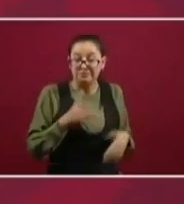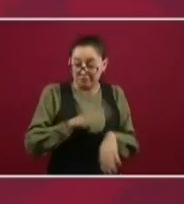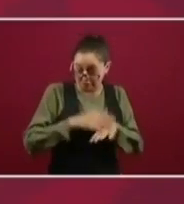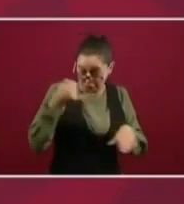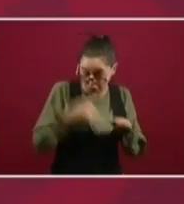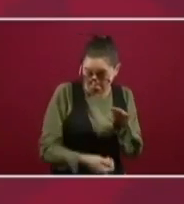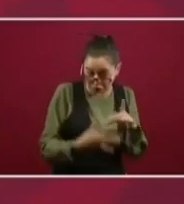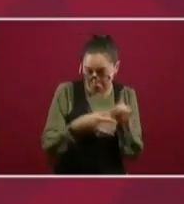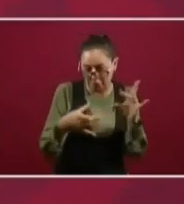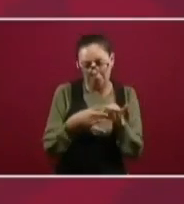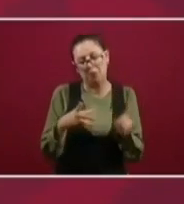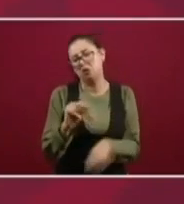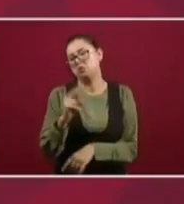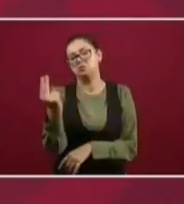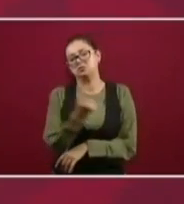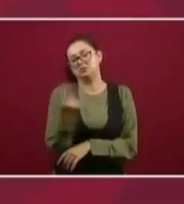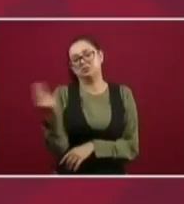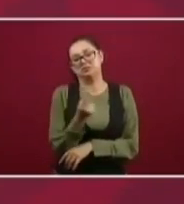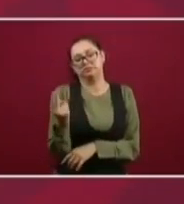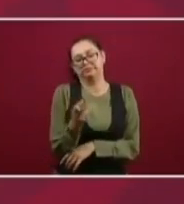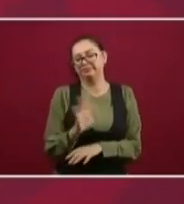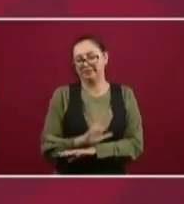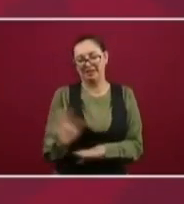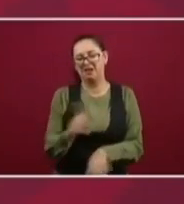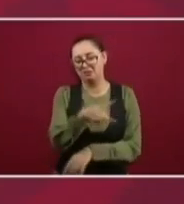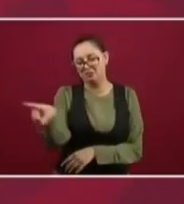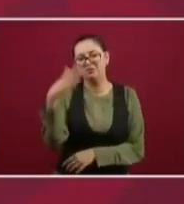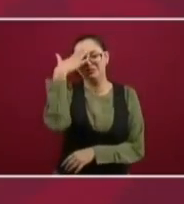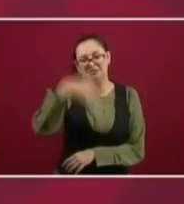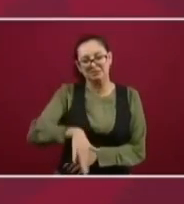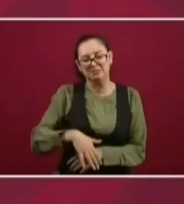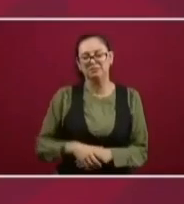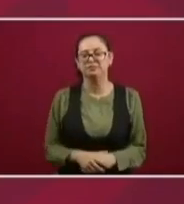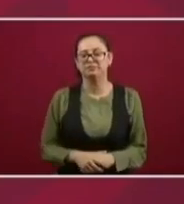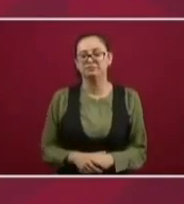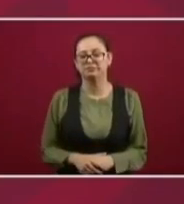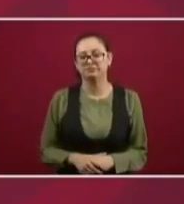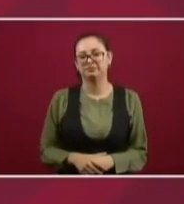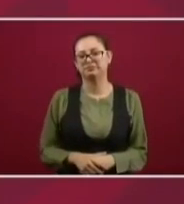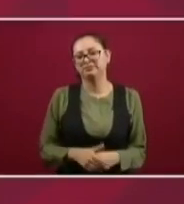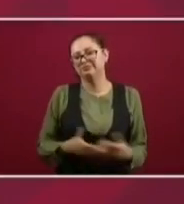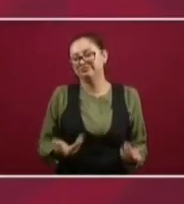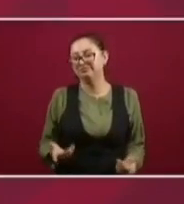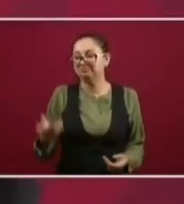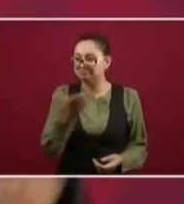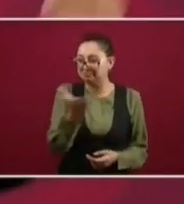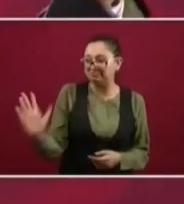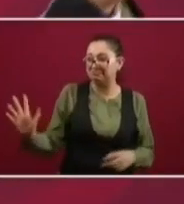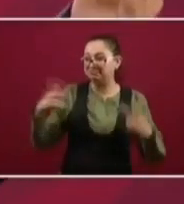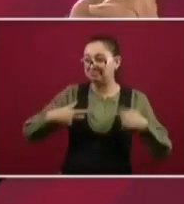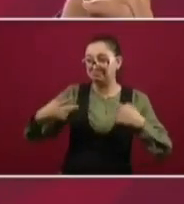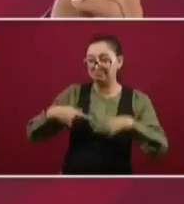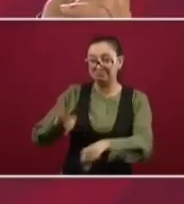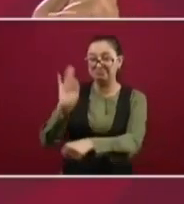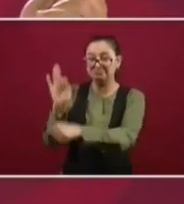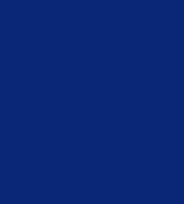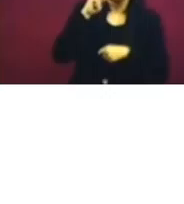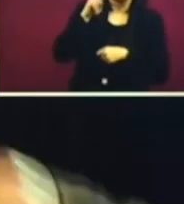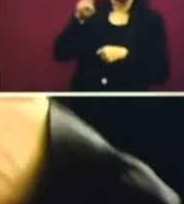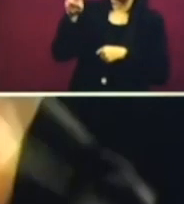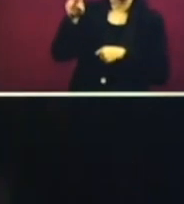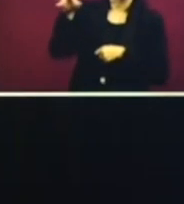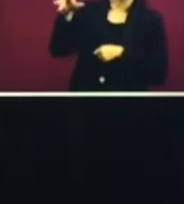mucho que había para y proteger a la gente pues lo que estamos viendo